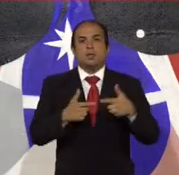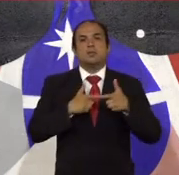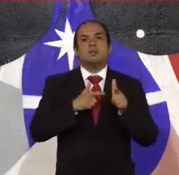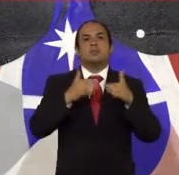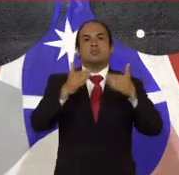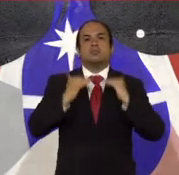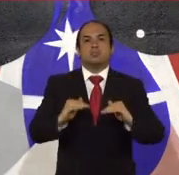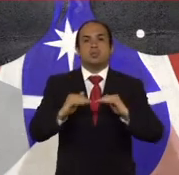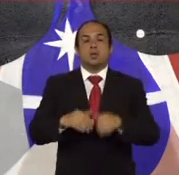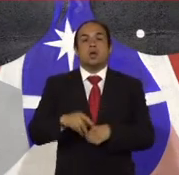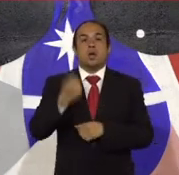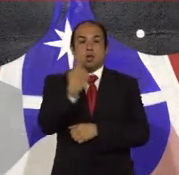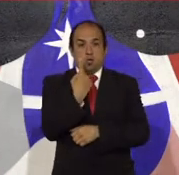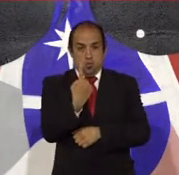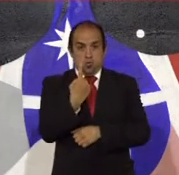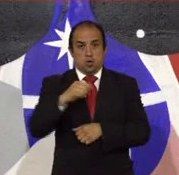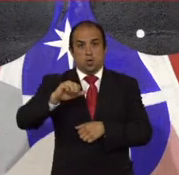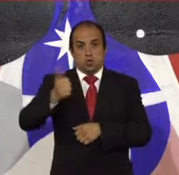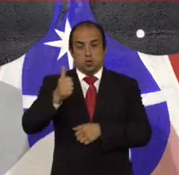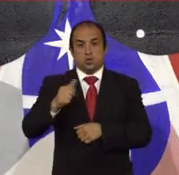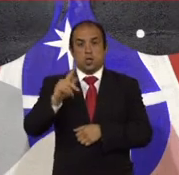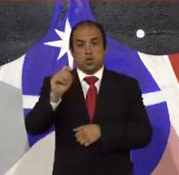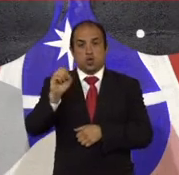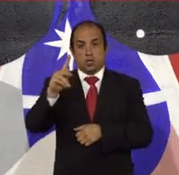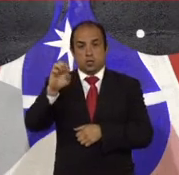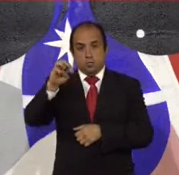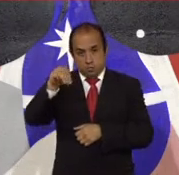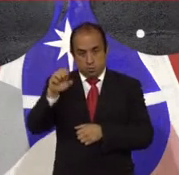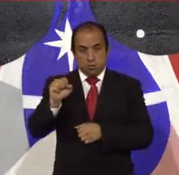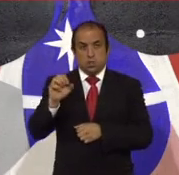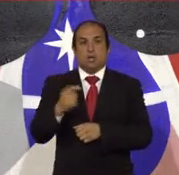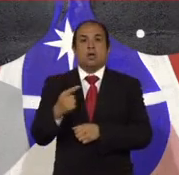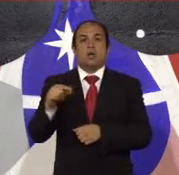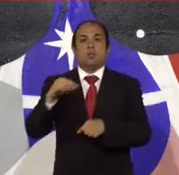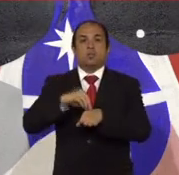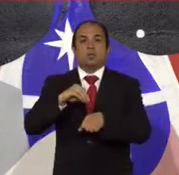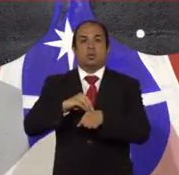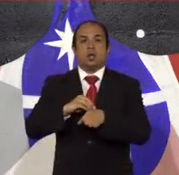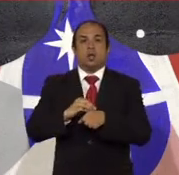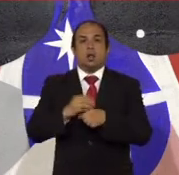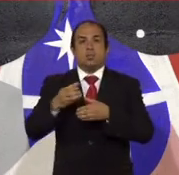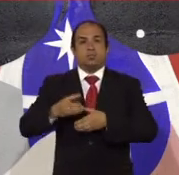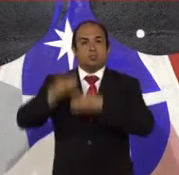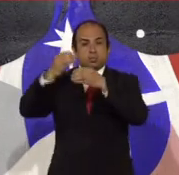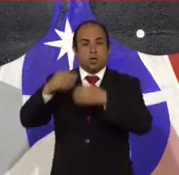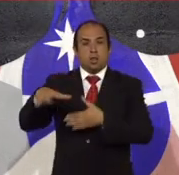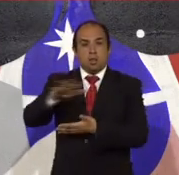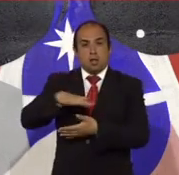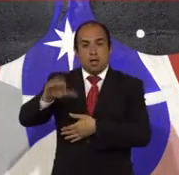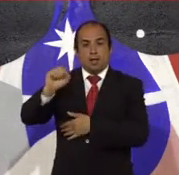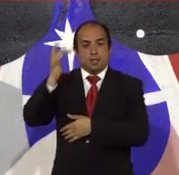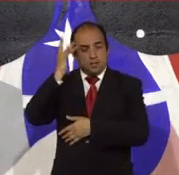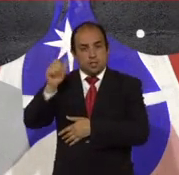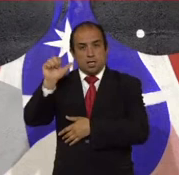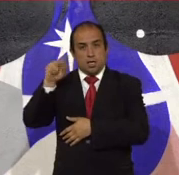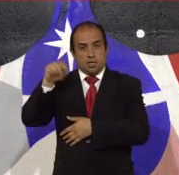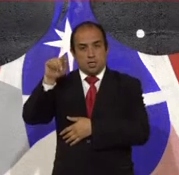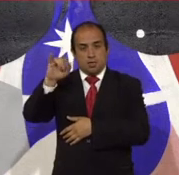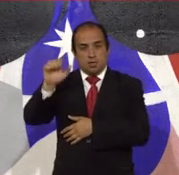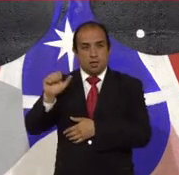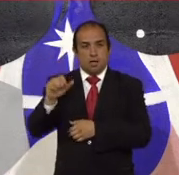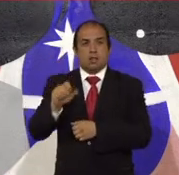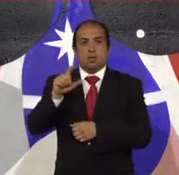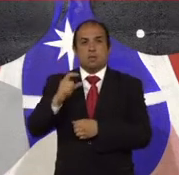de los 11 tótems que estamos poniendo en funcionamiento en la colonia Santa Anita, se incluyen también la infraestructura